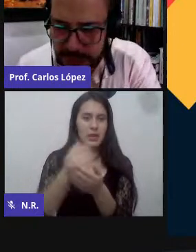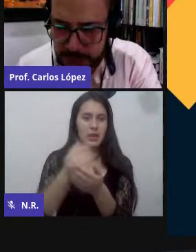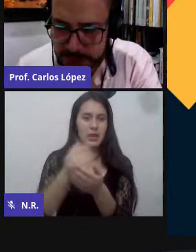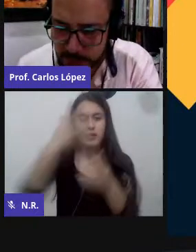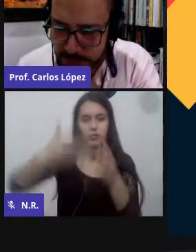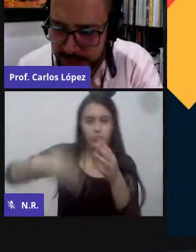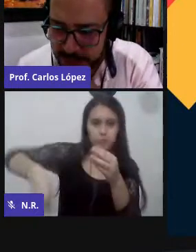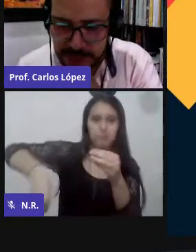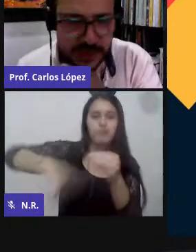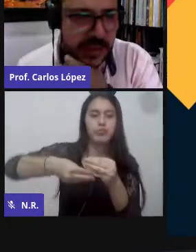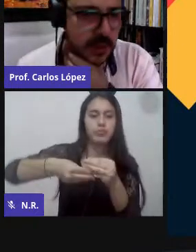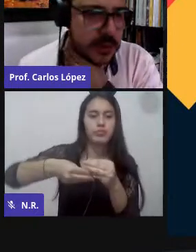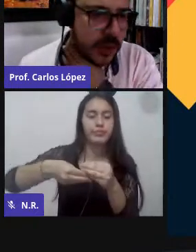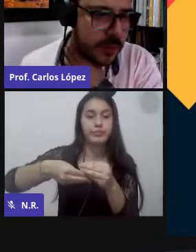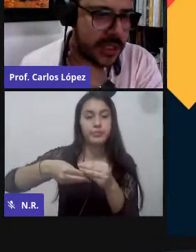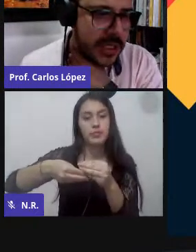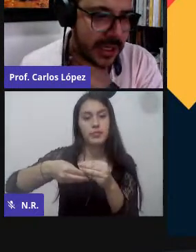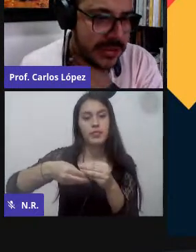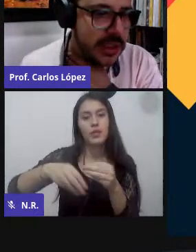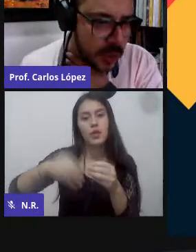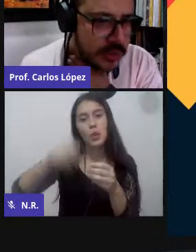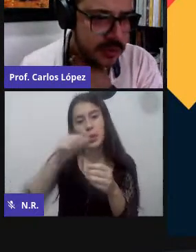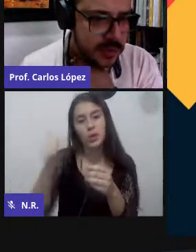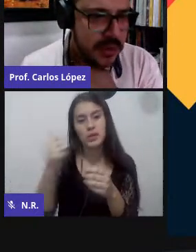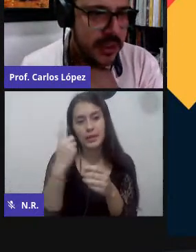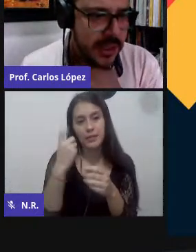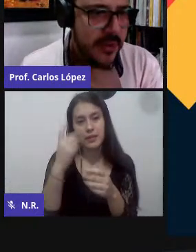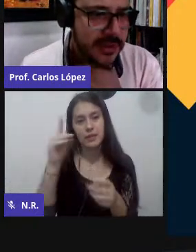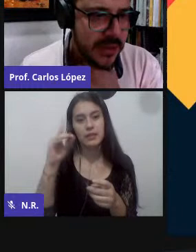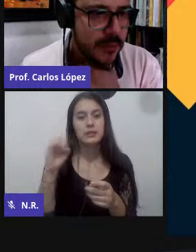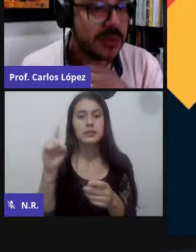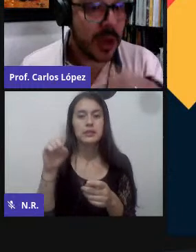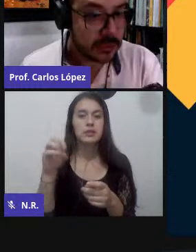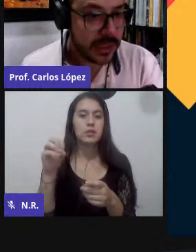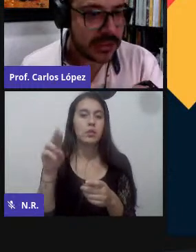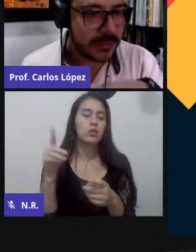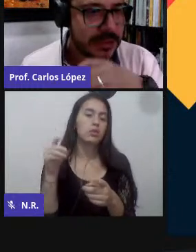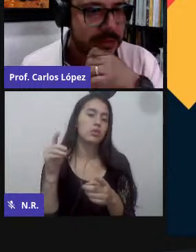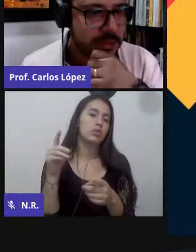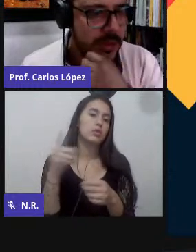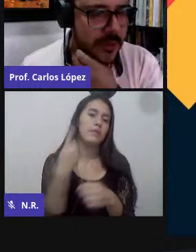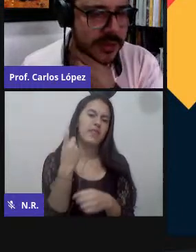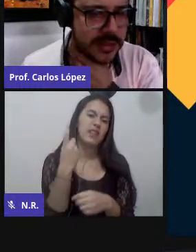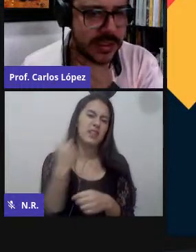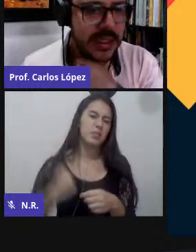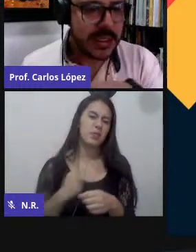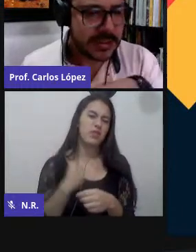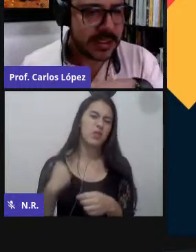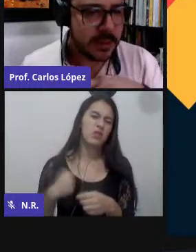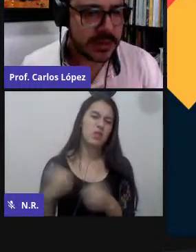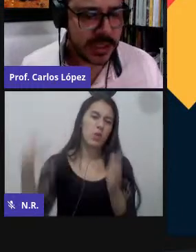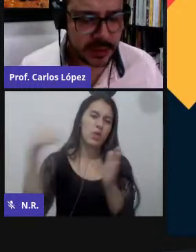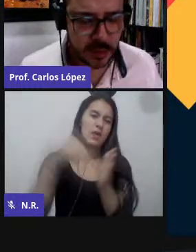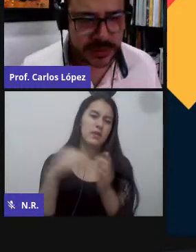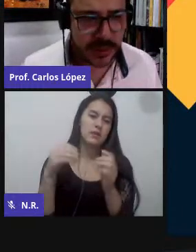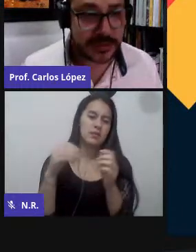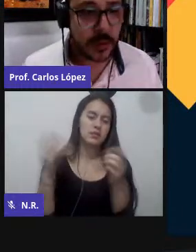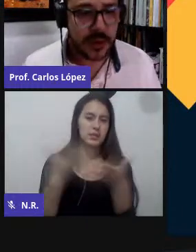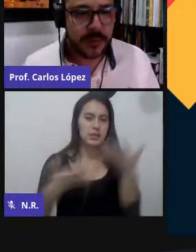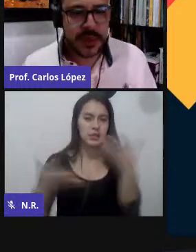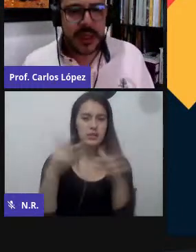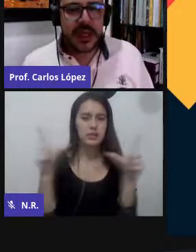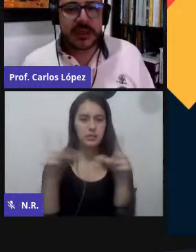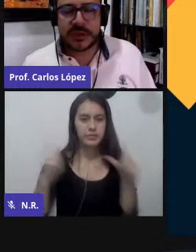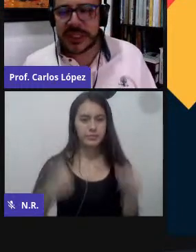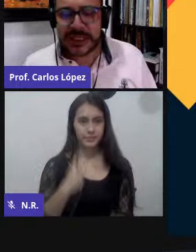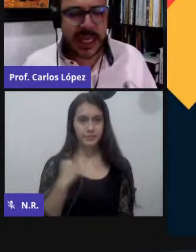incluimos una que nos recomiendan acá, que es Discord, que a veces la hemos visto. Actualiza esta presentación, a ver si se actualiza aquí automáticamente.